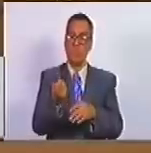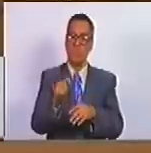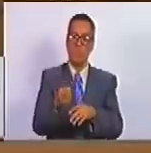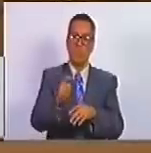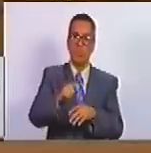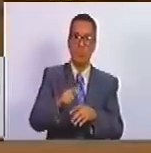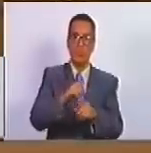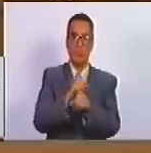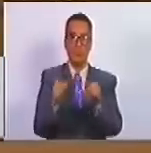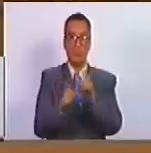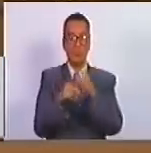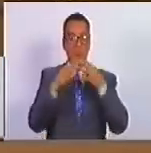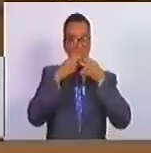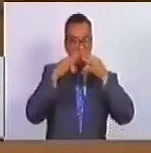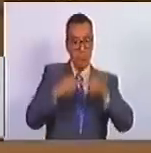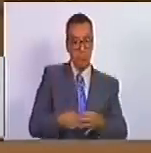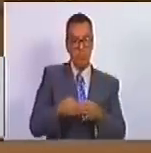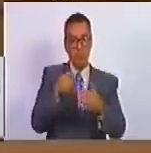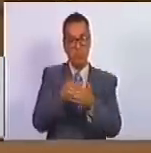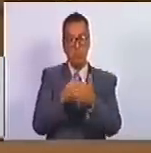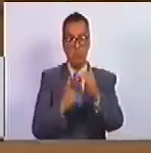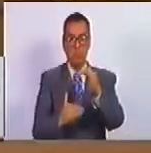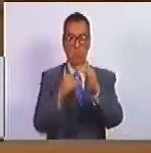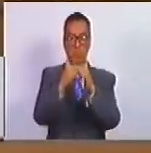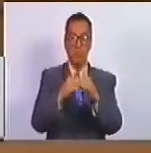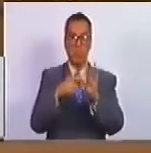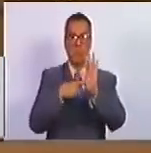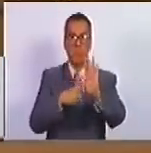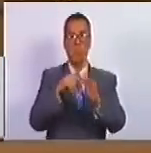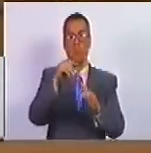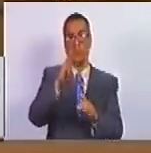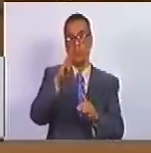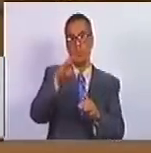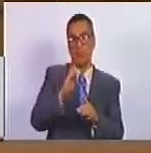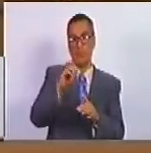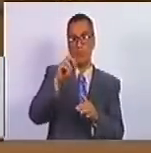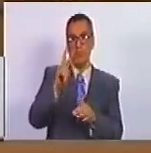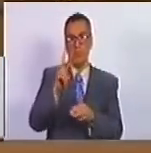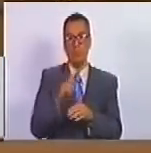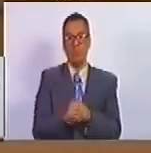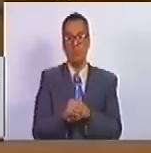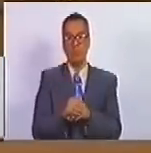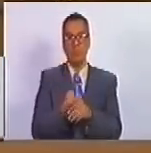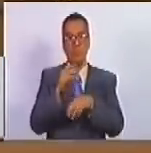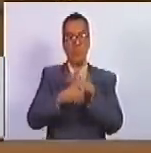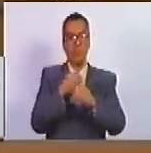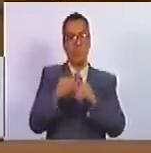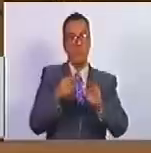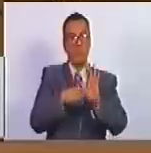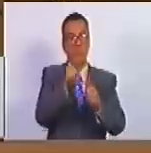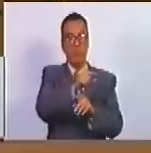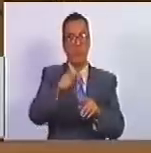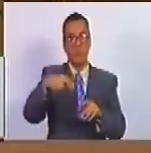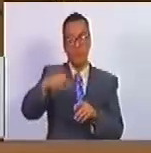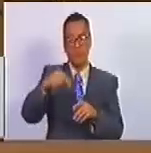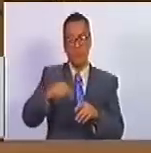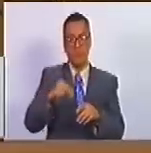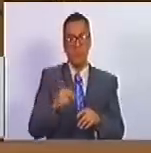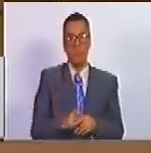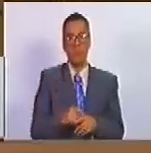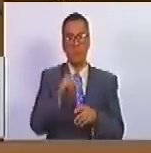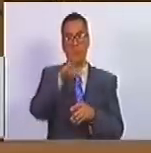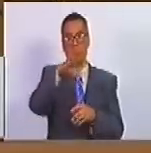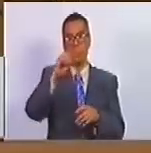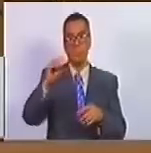tipo de cambio oficial de la moneda de mayor valor publicado por el Banco Central de Venezuela en el caso de personas naturales y de